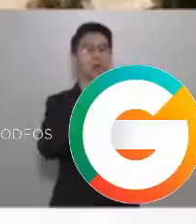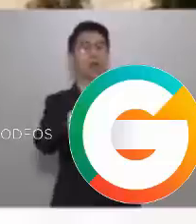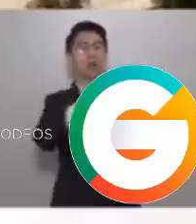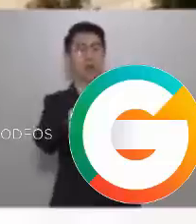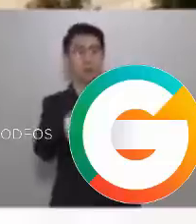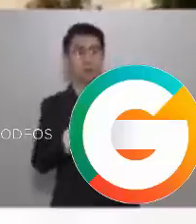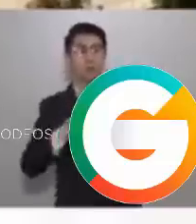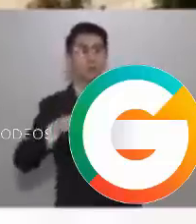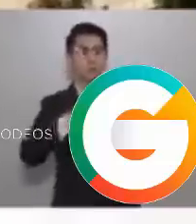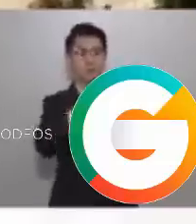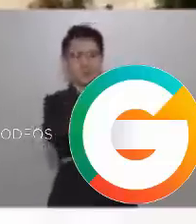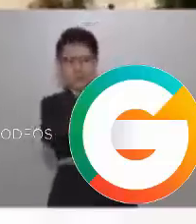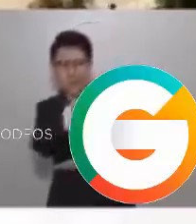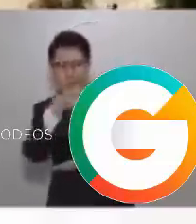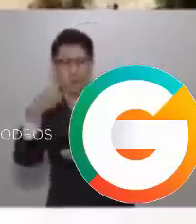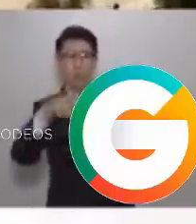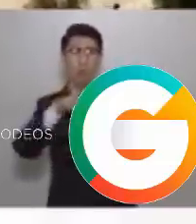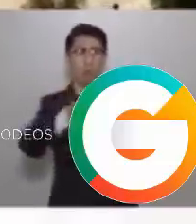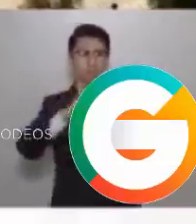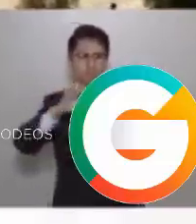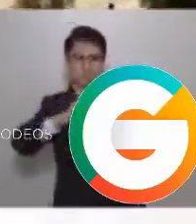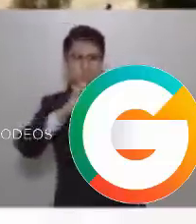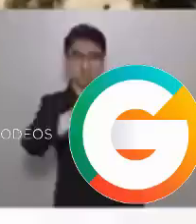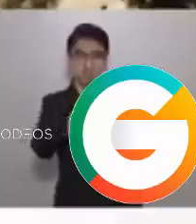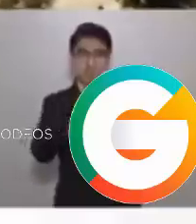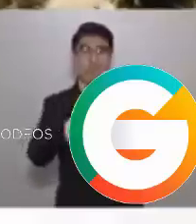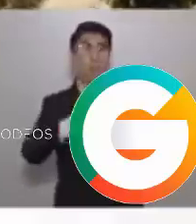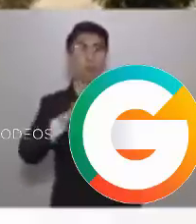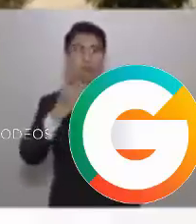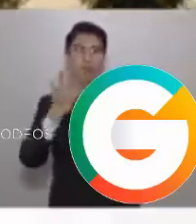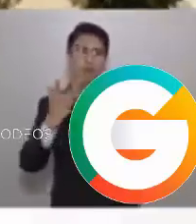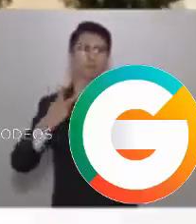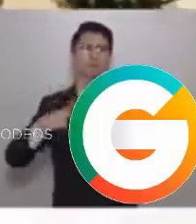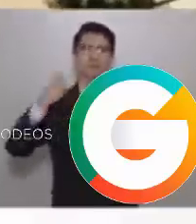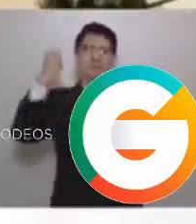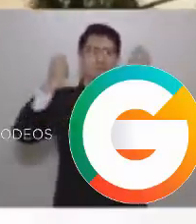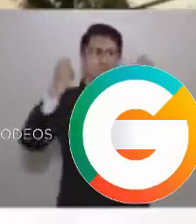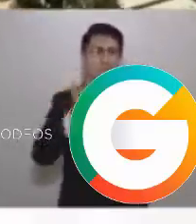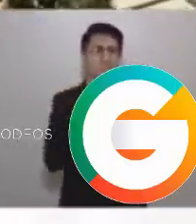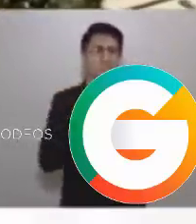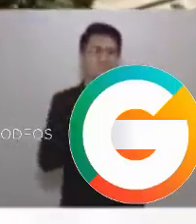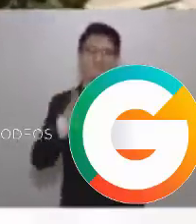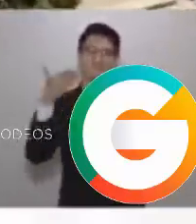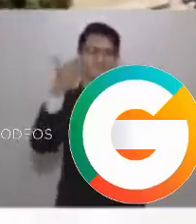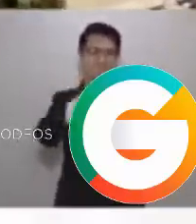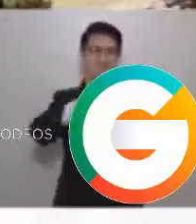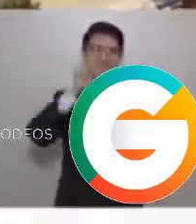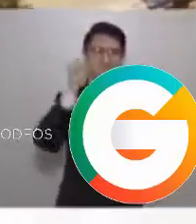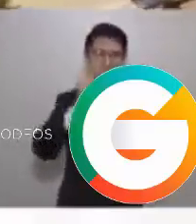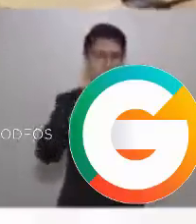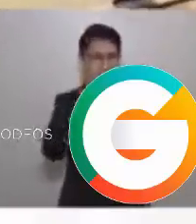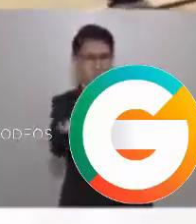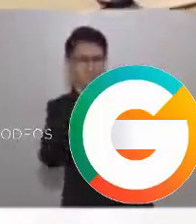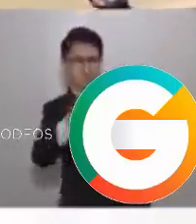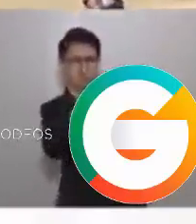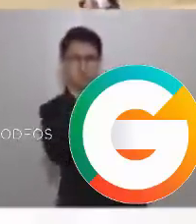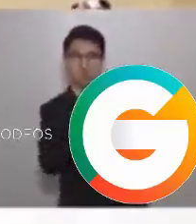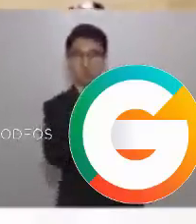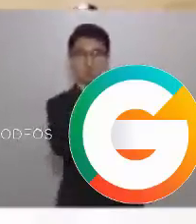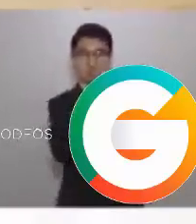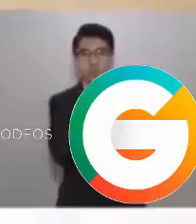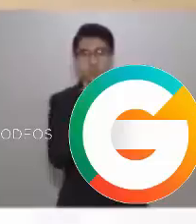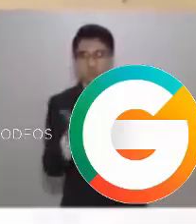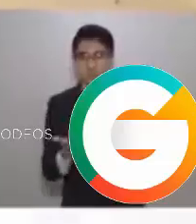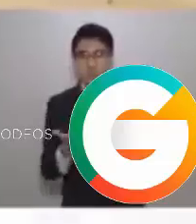mantener, ¿cómo se llama?, esa importante actividad como una actividad segura. Sí, como lo dijo muy acertadamente el fiscal, es una actividad